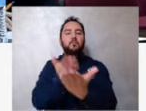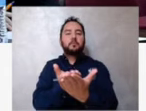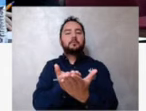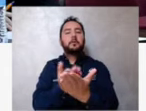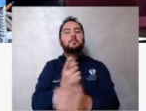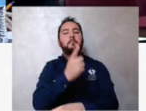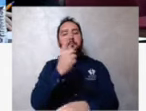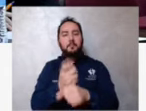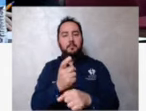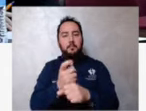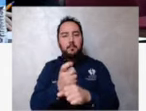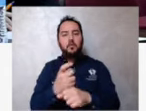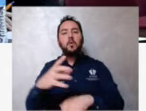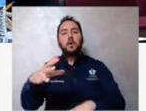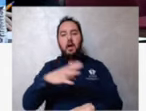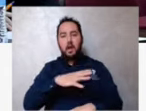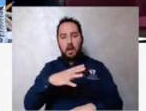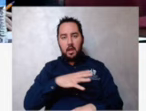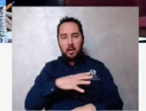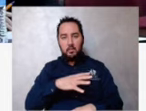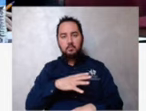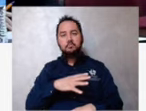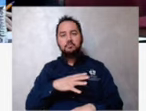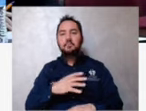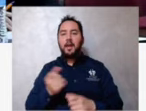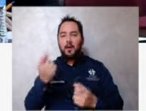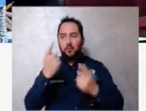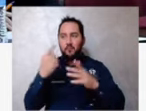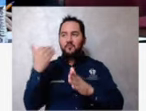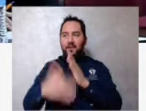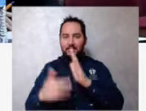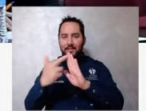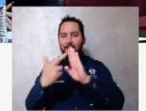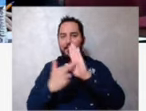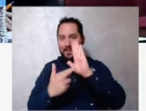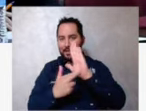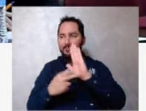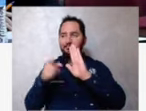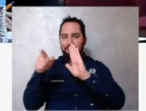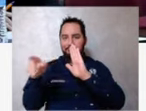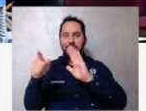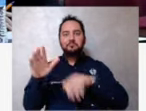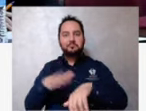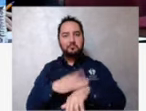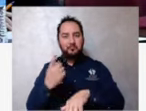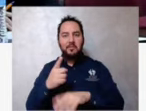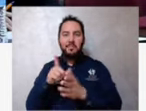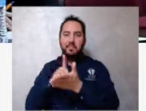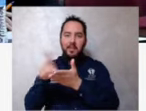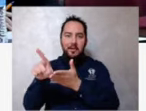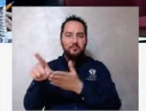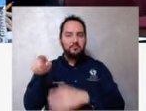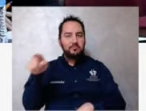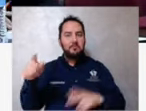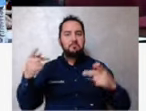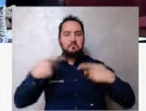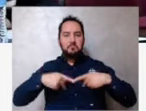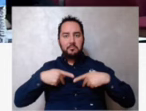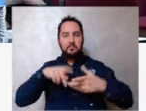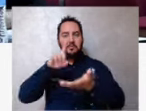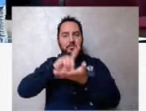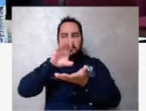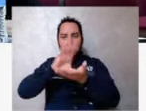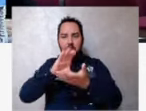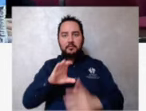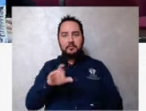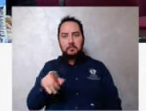primer término reiterar la existencia de las omisiones legislativas y reglamentarias respecto a hacer efectivo el derecho sustantivo de las personas con